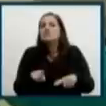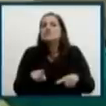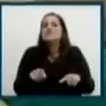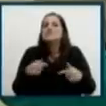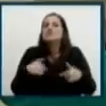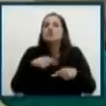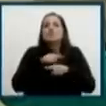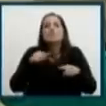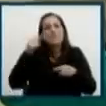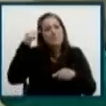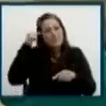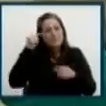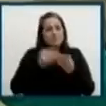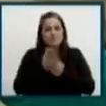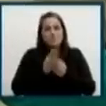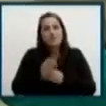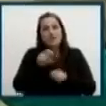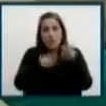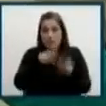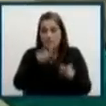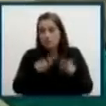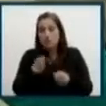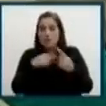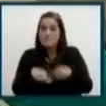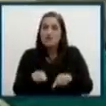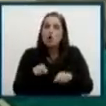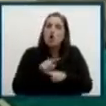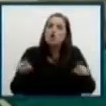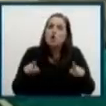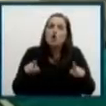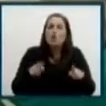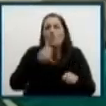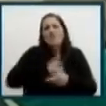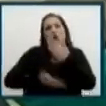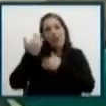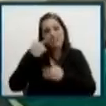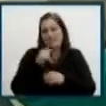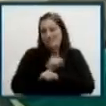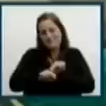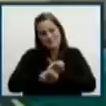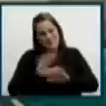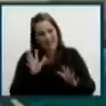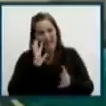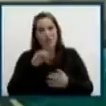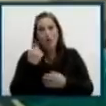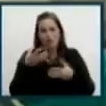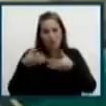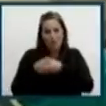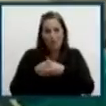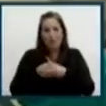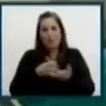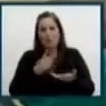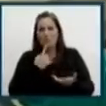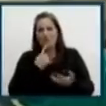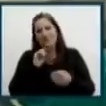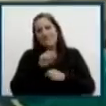que apelar, yo siempre apelé a la dignidad de la gente, no a como los viejos sistemas de los partidos tradicionales que hacían que había que arrastrarse para